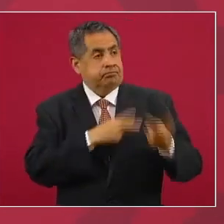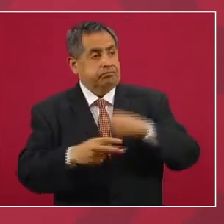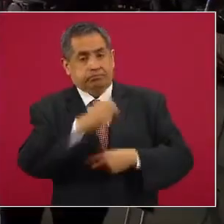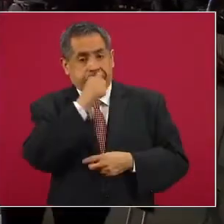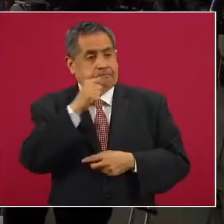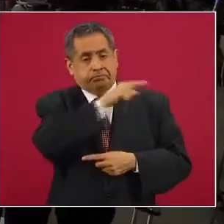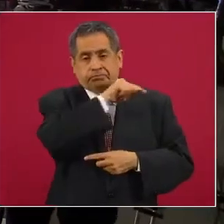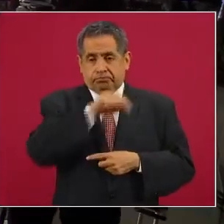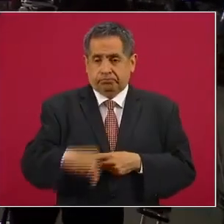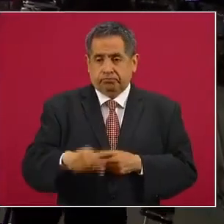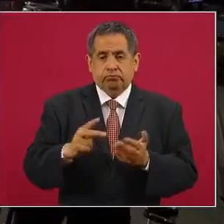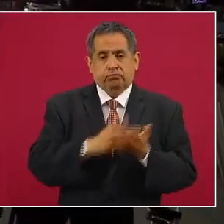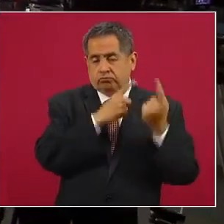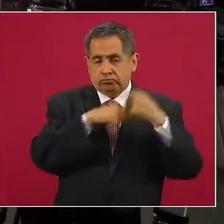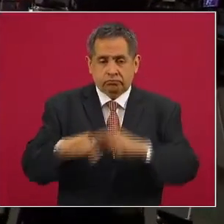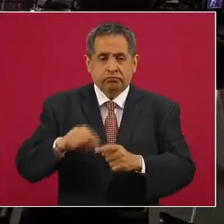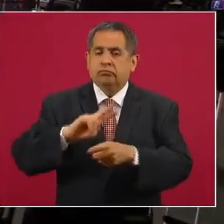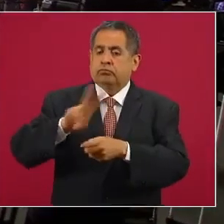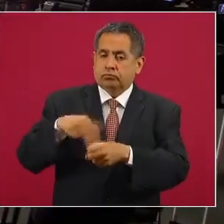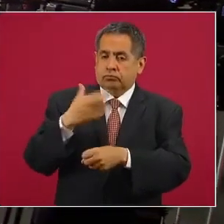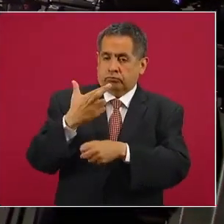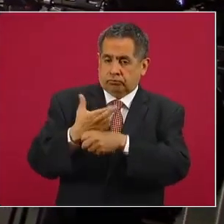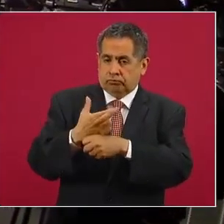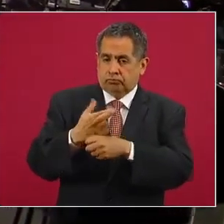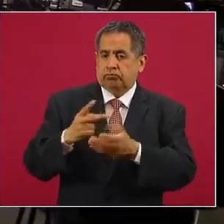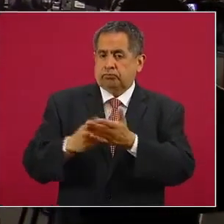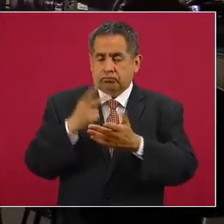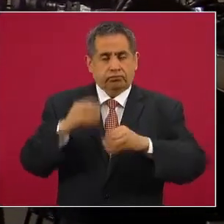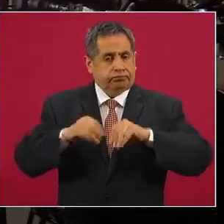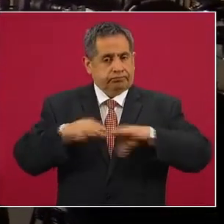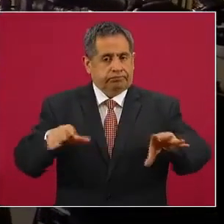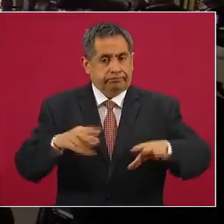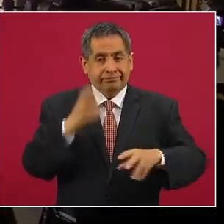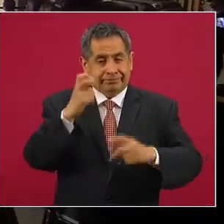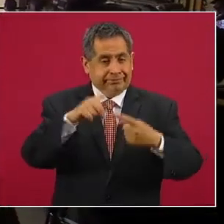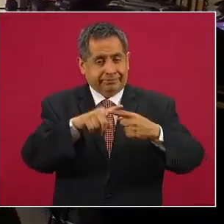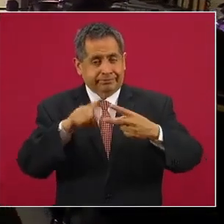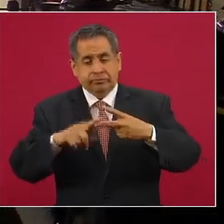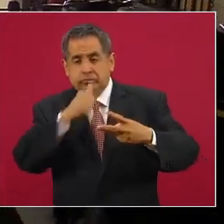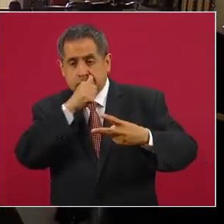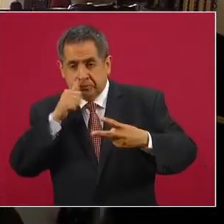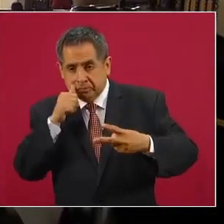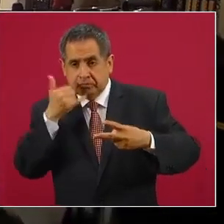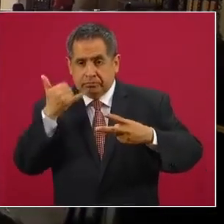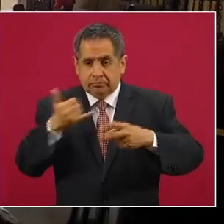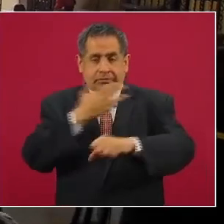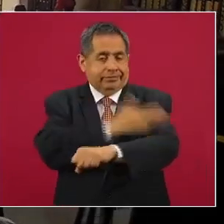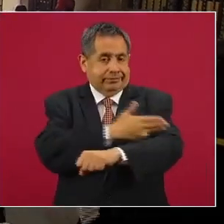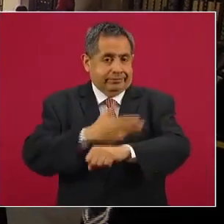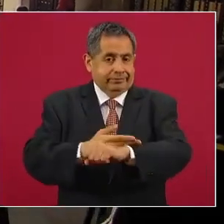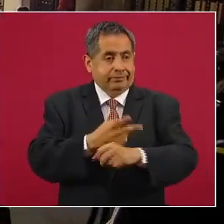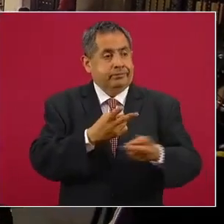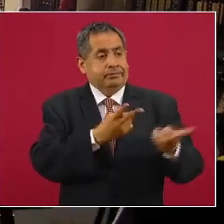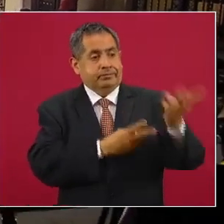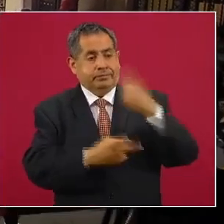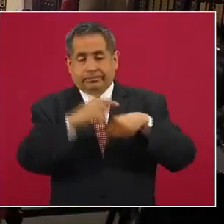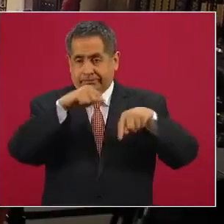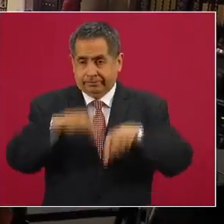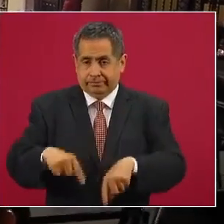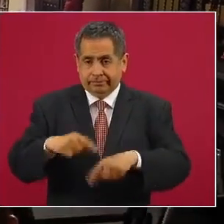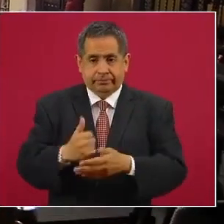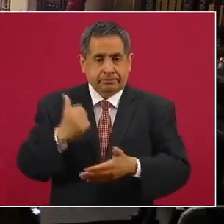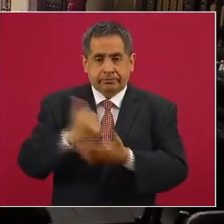y de haber restaurado la República. Esas 2 entradas a la Ciudad de México, la de